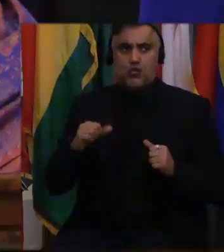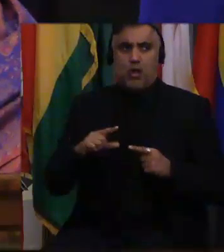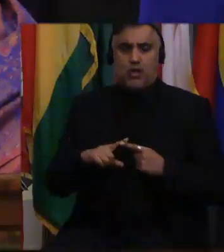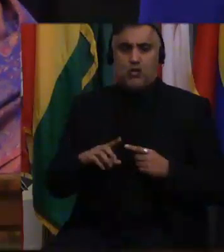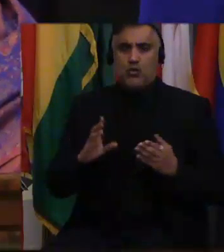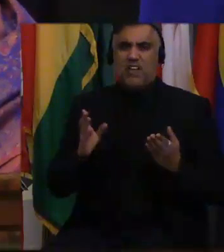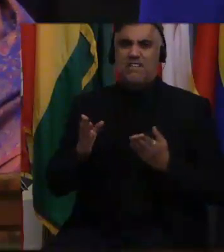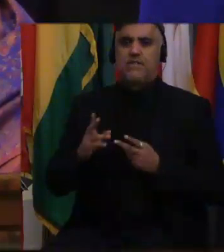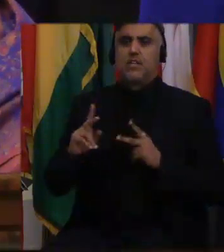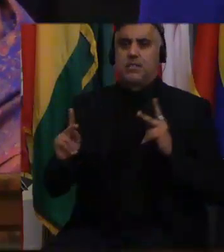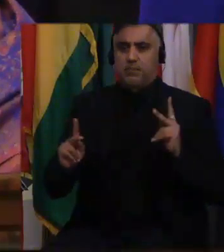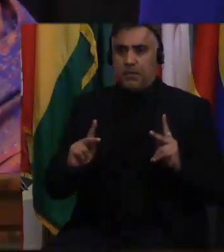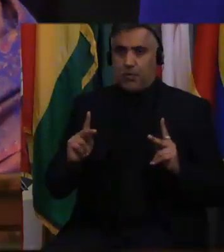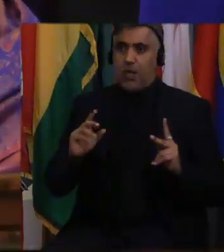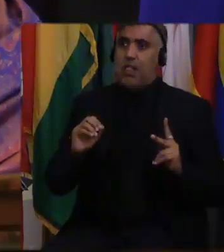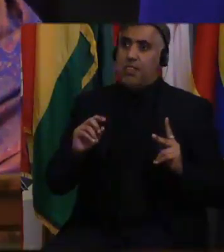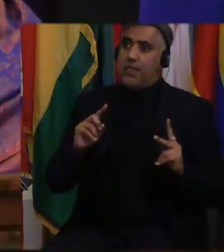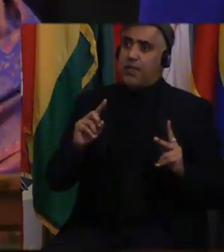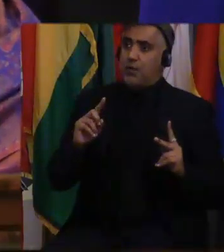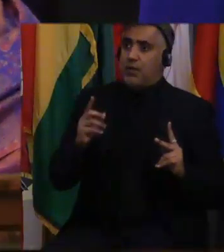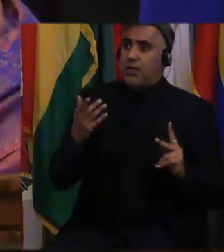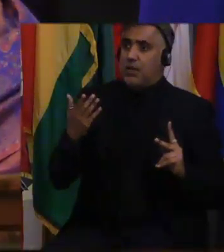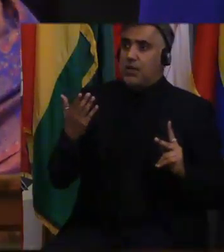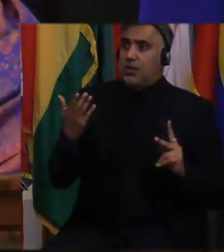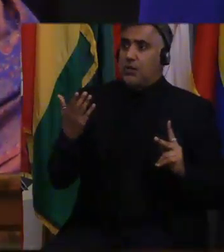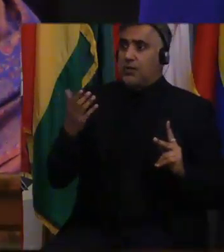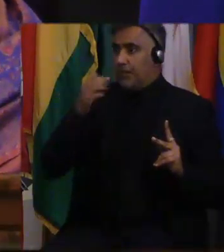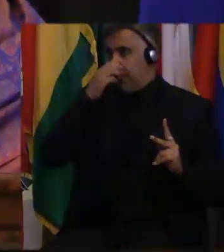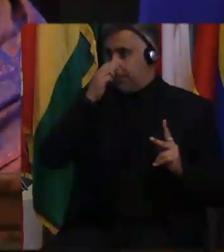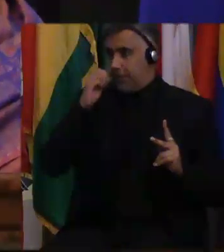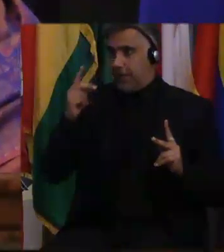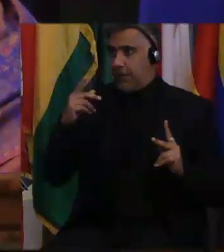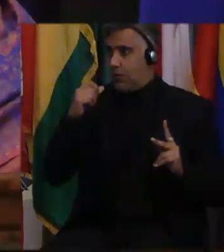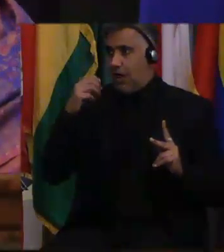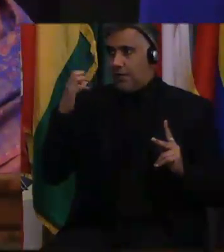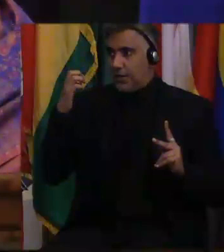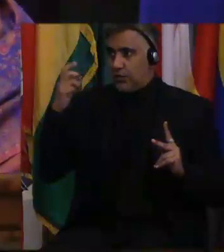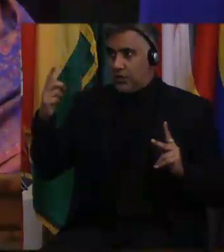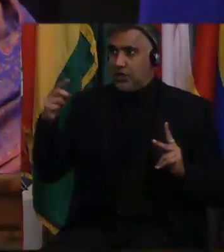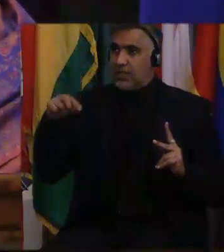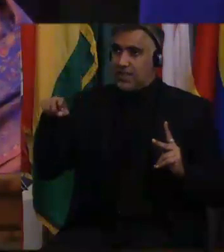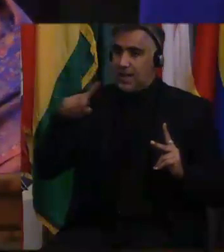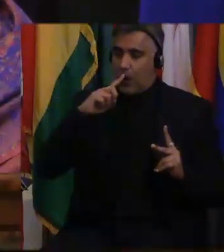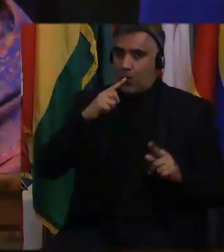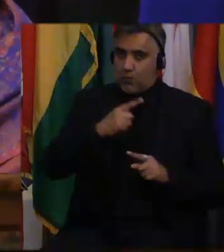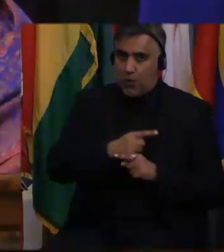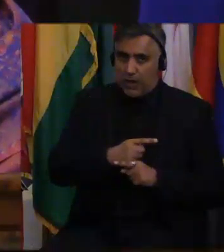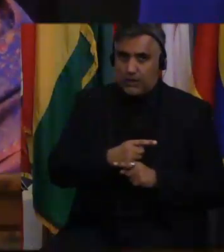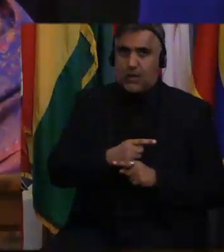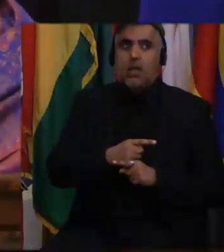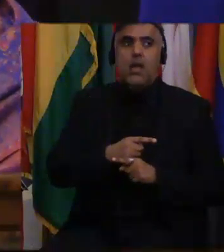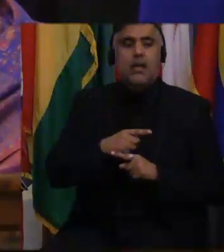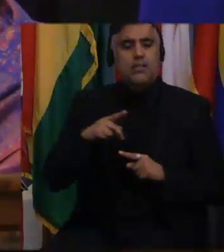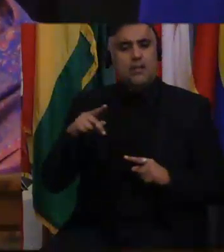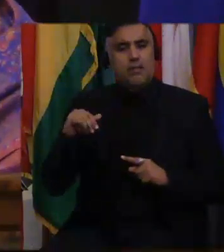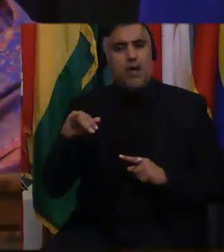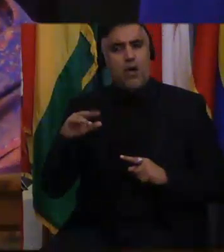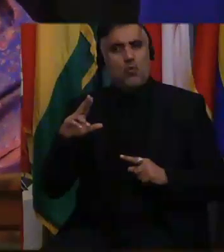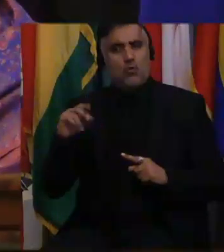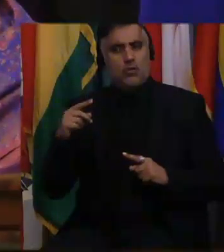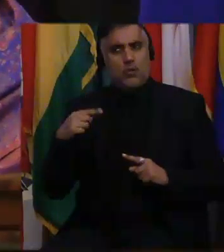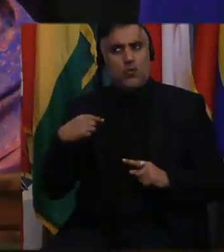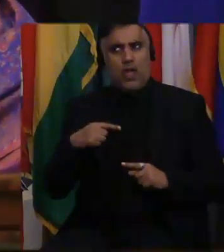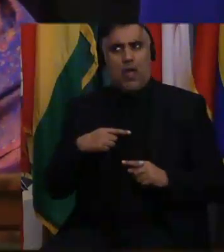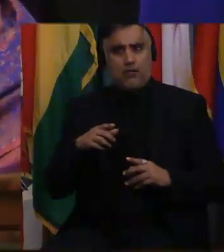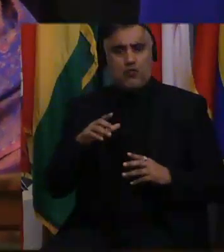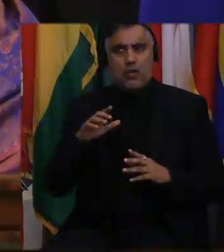tiene realmente ninguna educación de que ellos tienen la razón. Y como dijo Pablo, hay que atacar eso. Yo creo que ese es nuestro